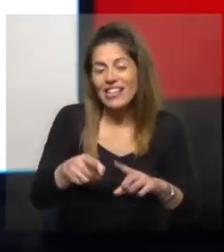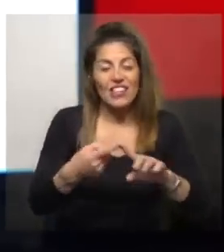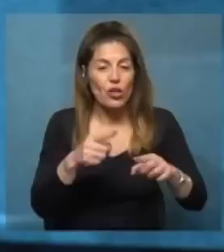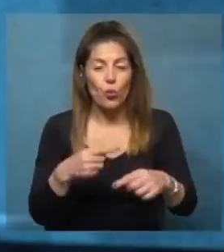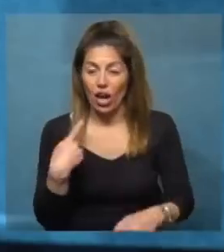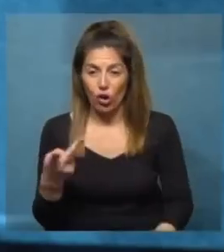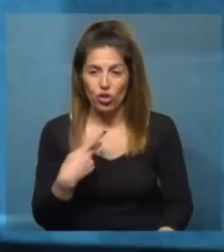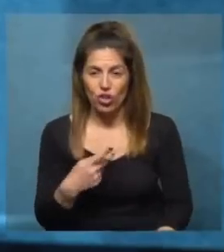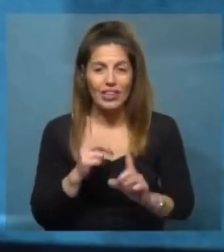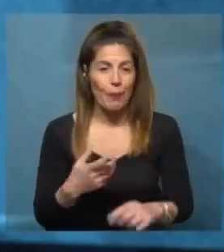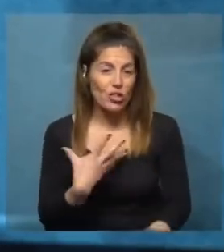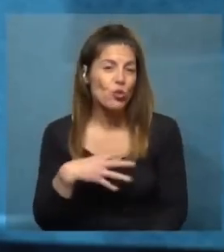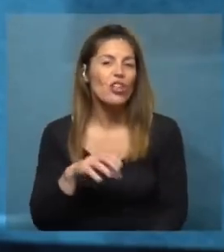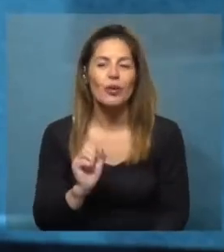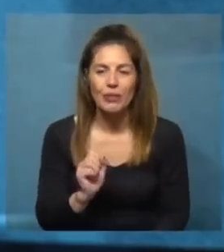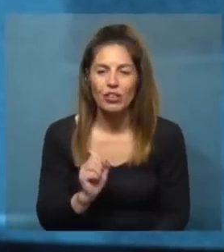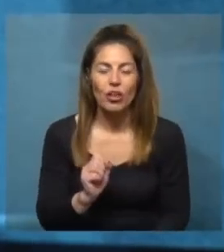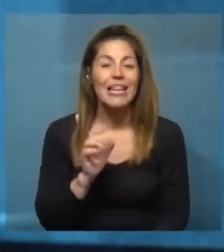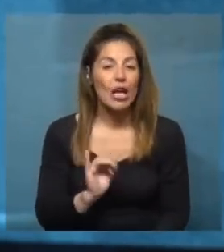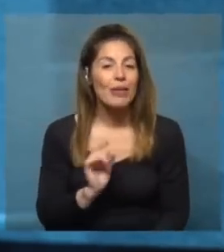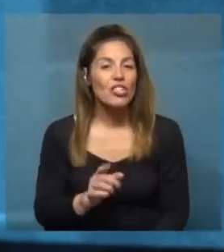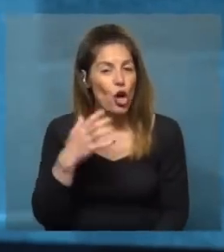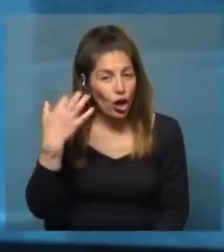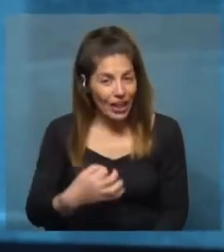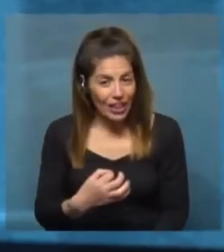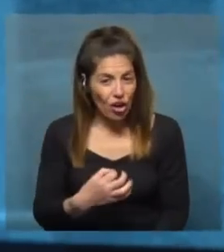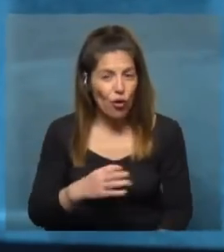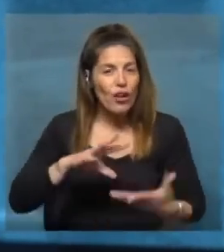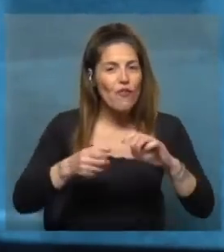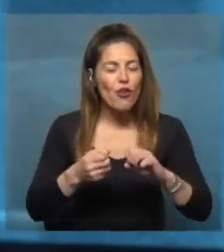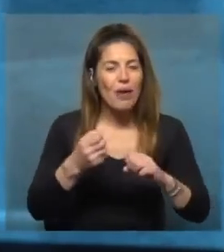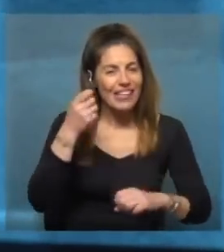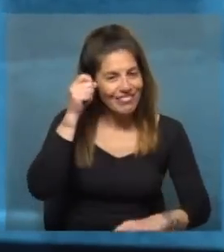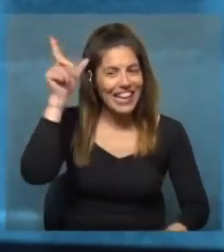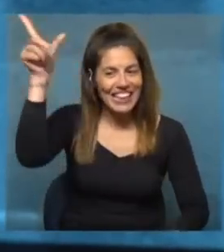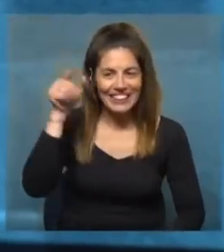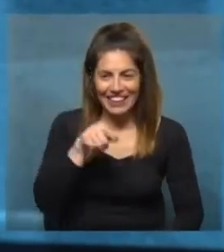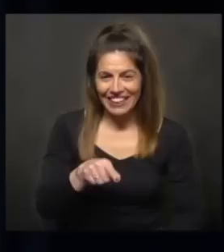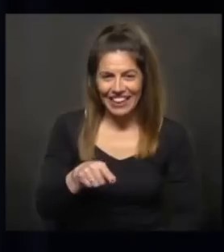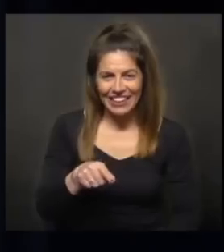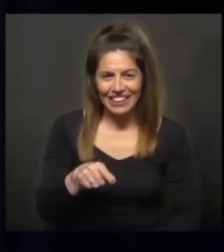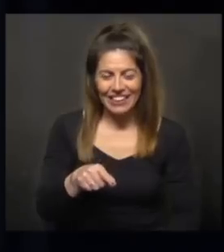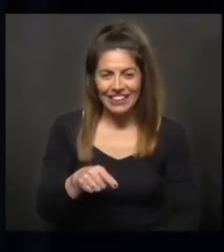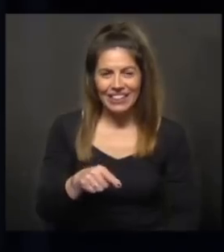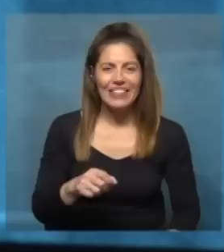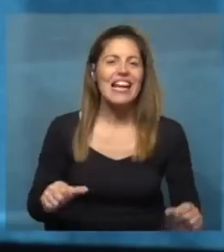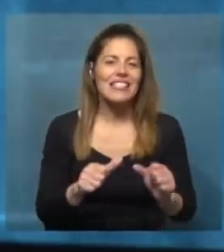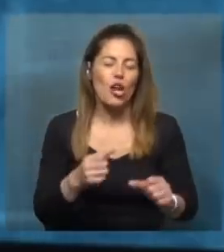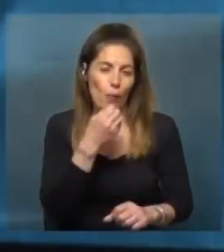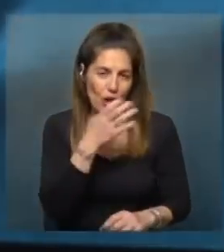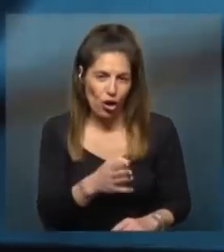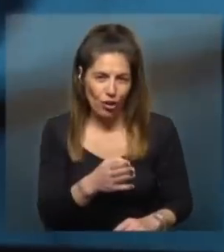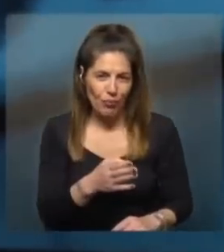también yo creo que fue una manera muy práctica inteligente de su parte de cortar camino porque decía mamá y